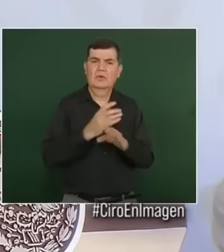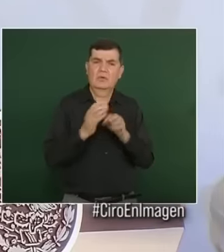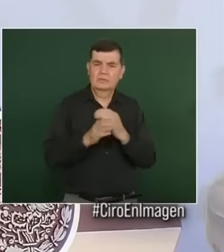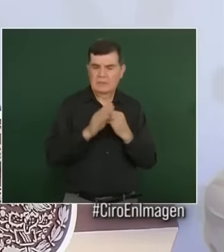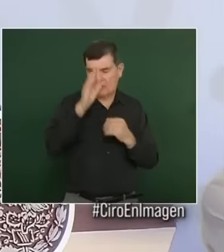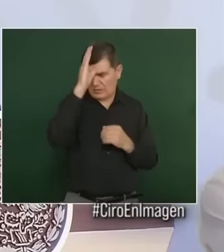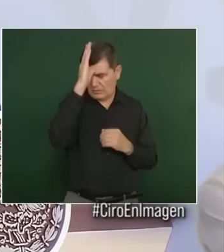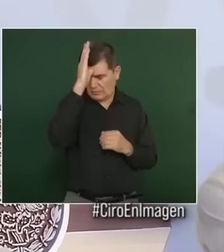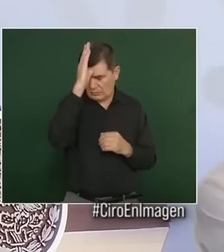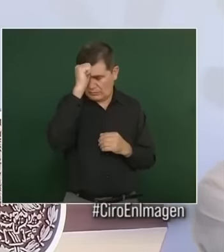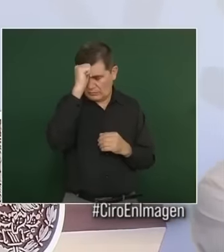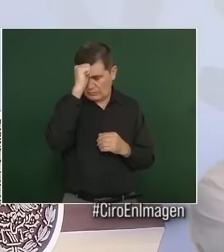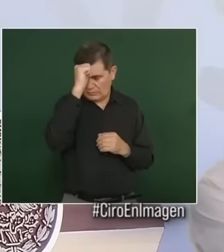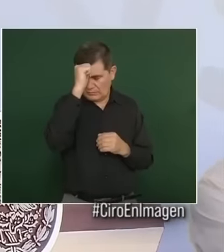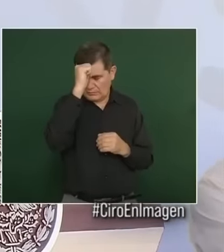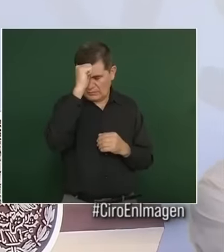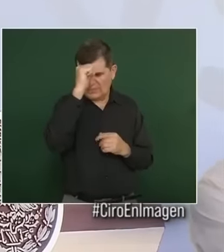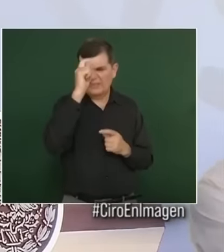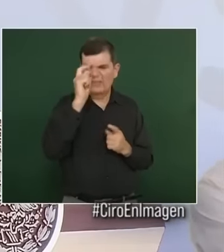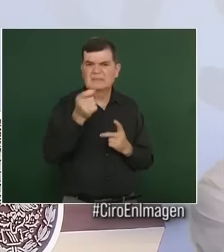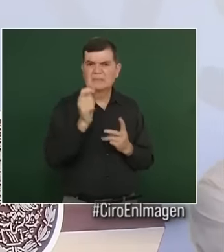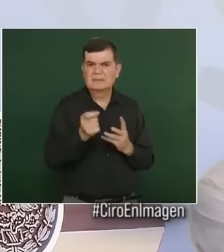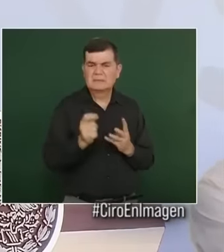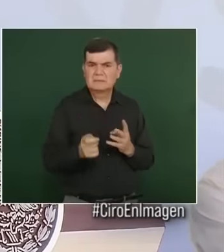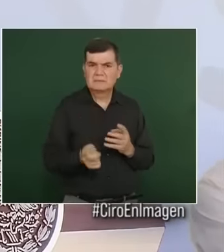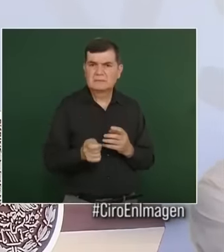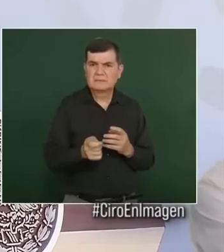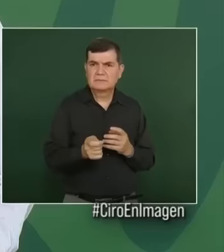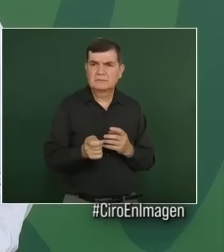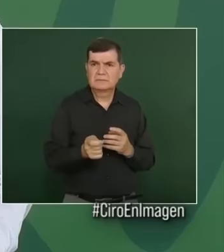acuerdos que signifiquen